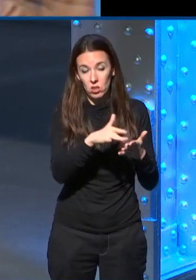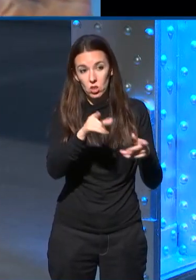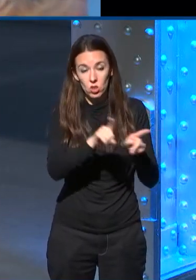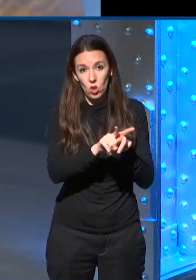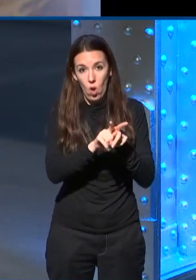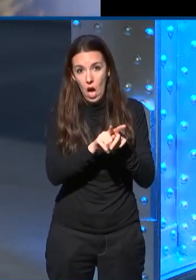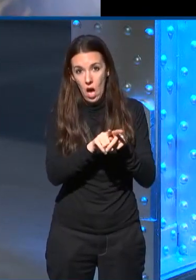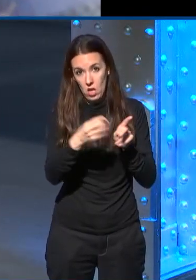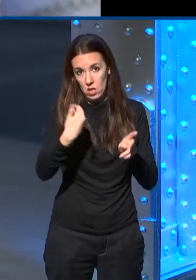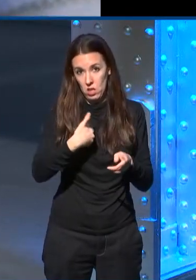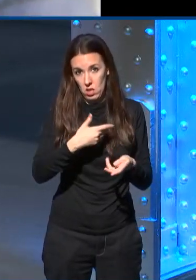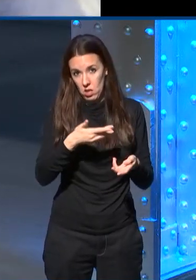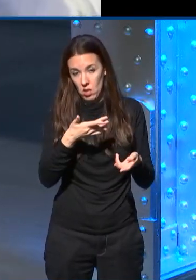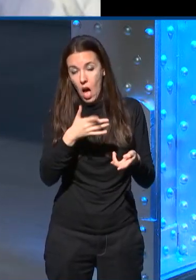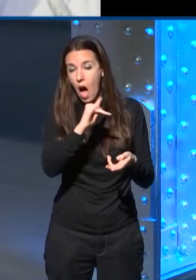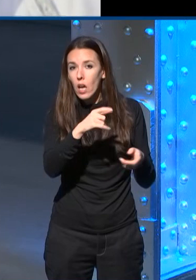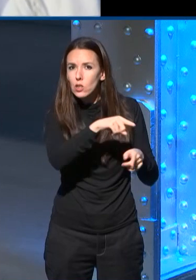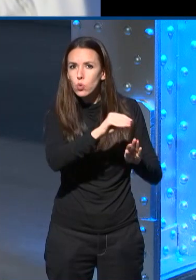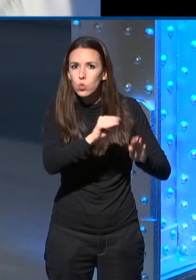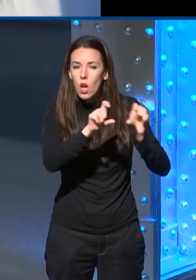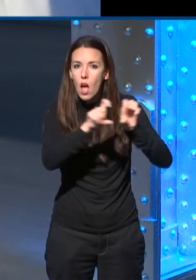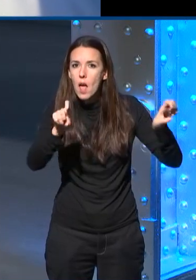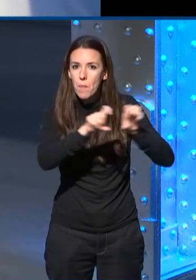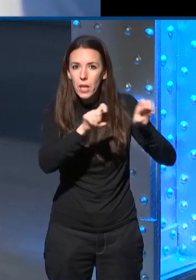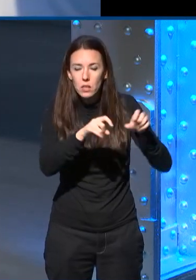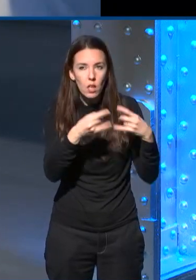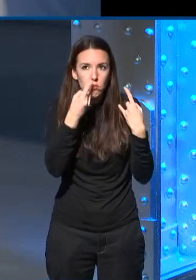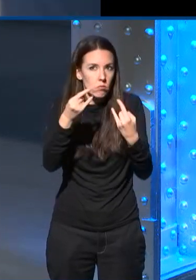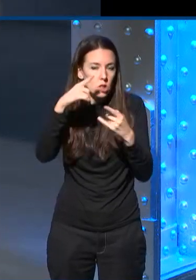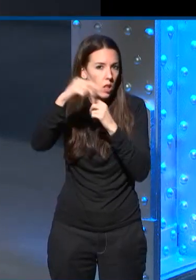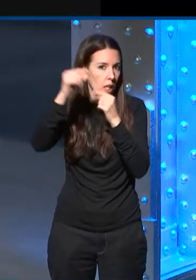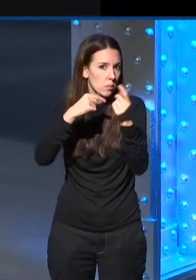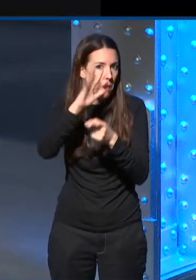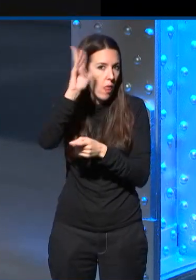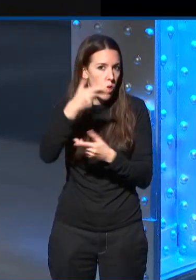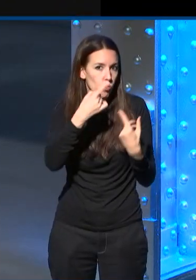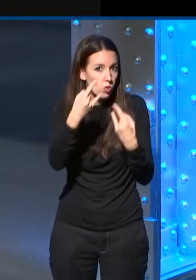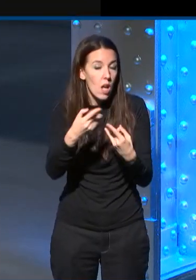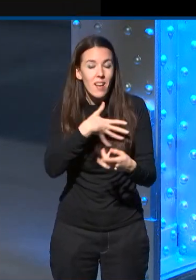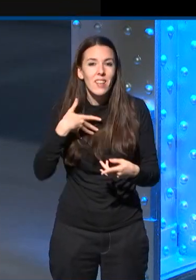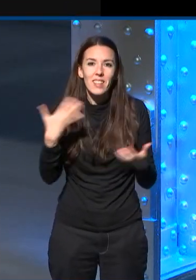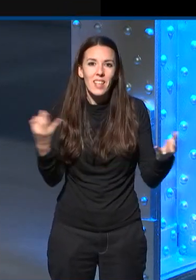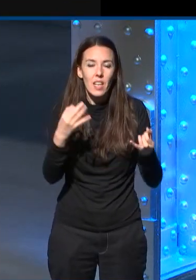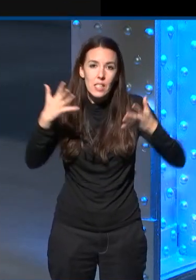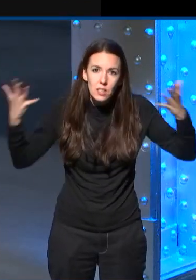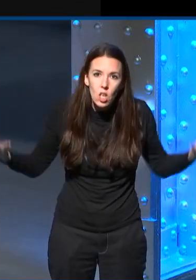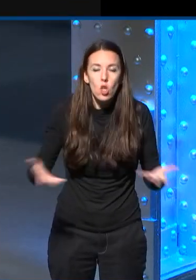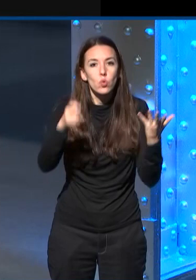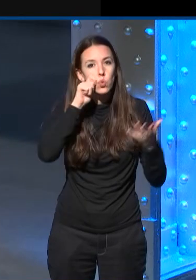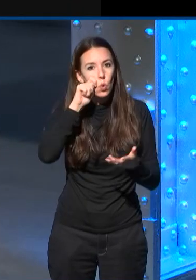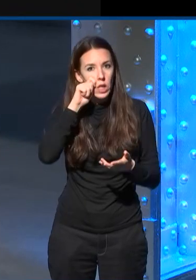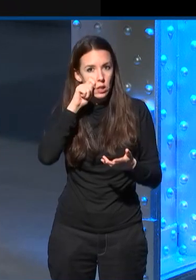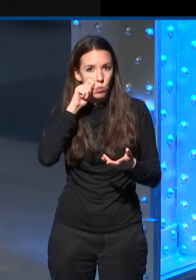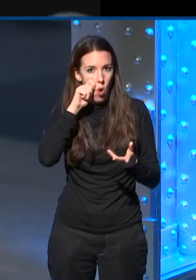monté, y tiene una empresa y él es un enamorado del espacio. Y entonces lo que quiere es potenciar el turismo